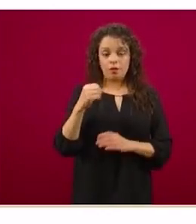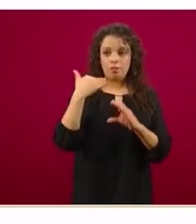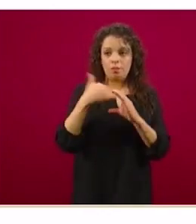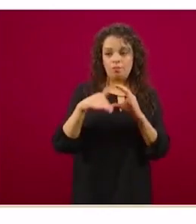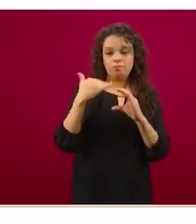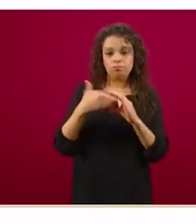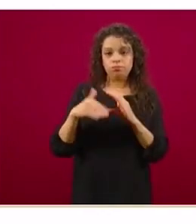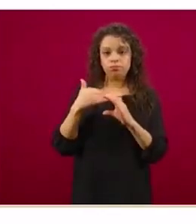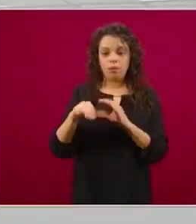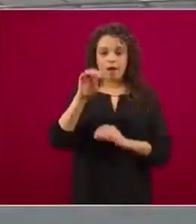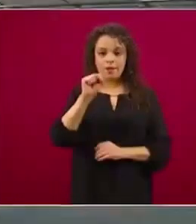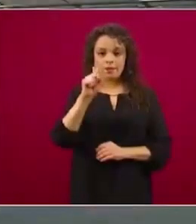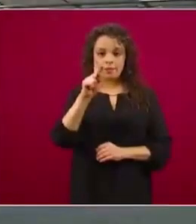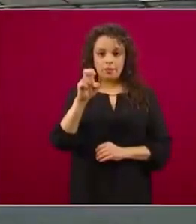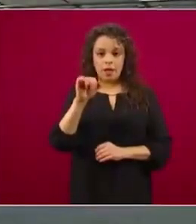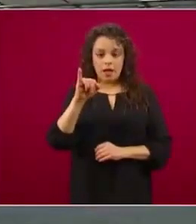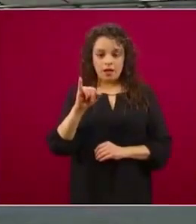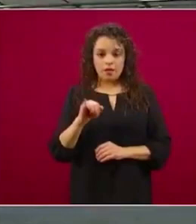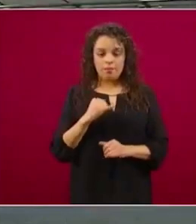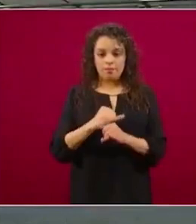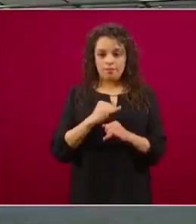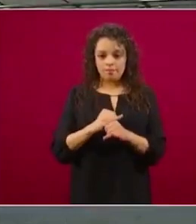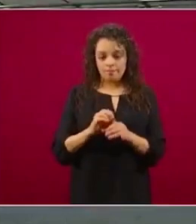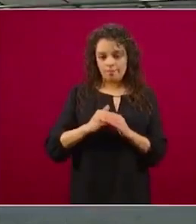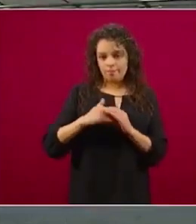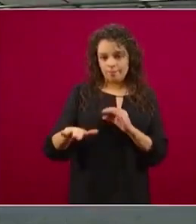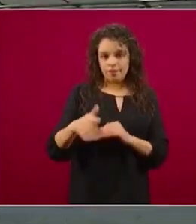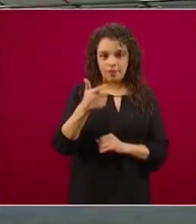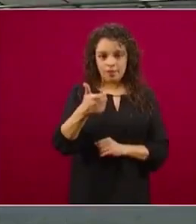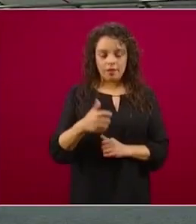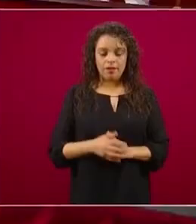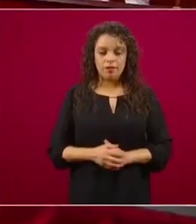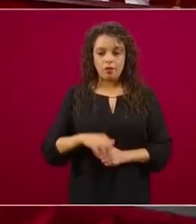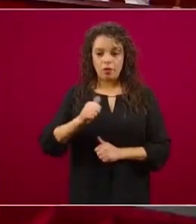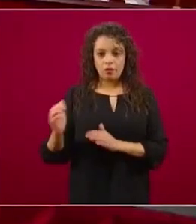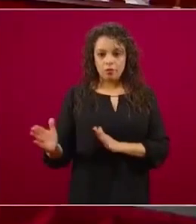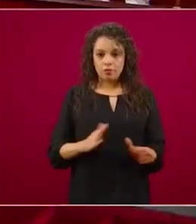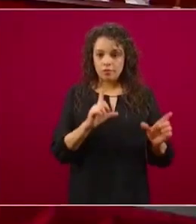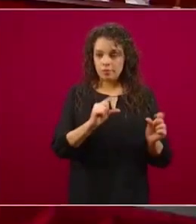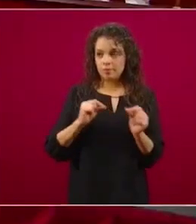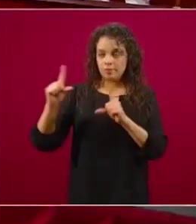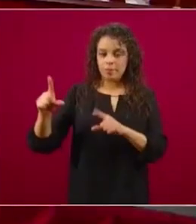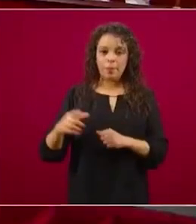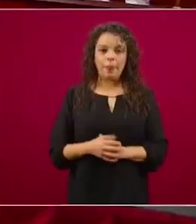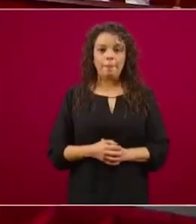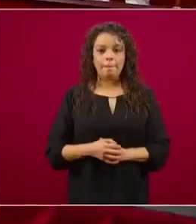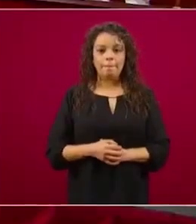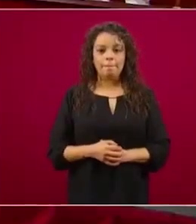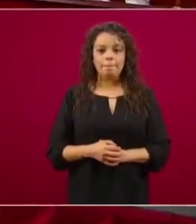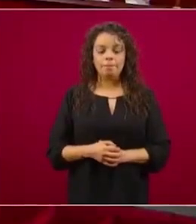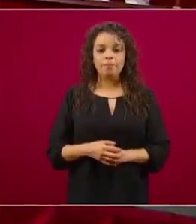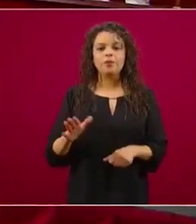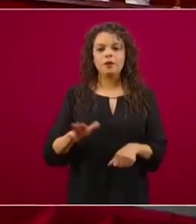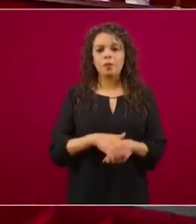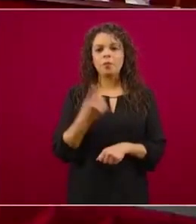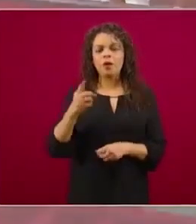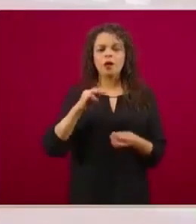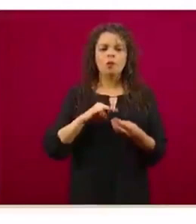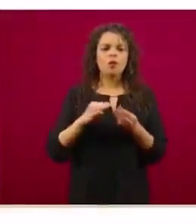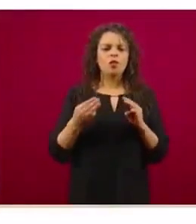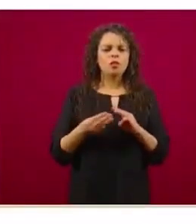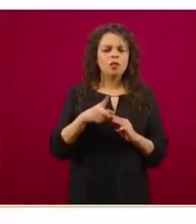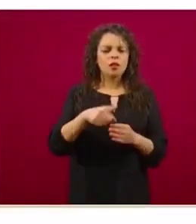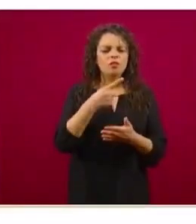17.559 space enviados. La que sigue. Aquí es lo que les quería platicar. El motivo de los